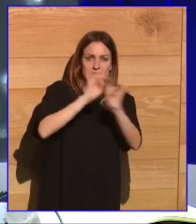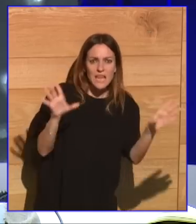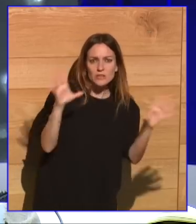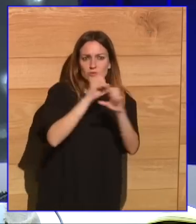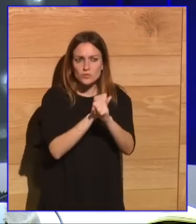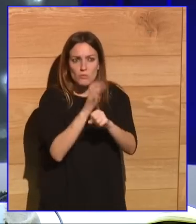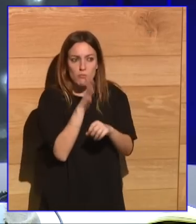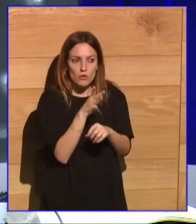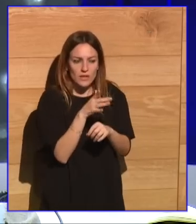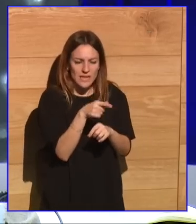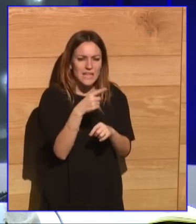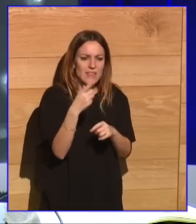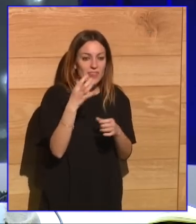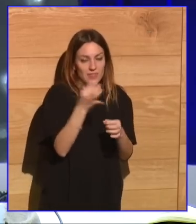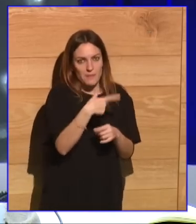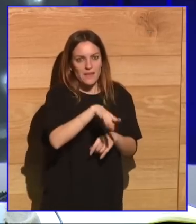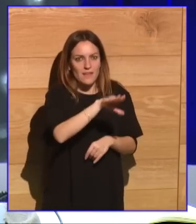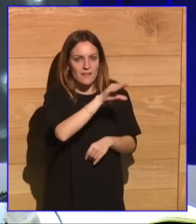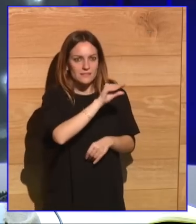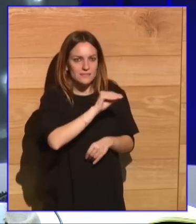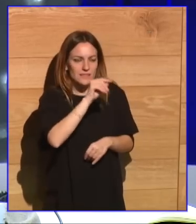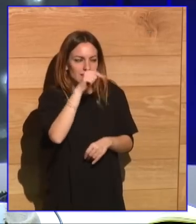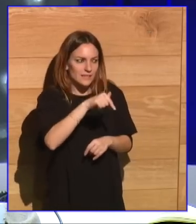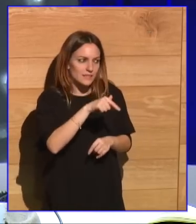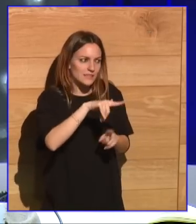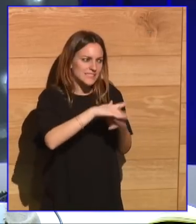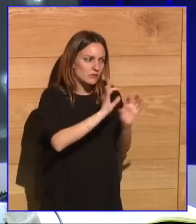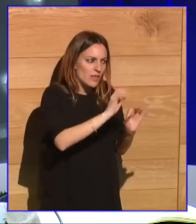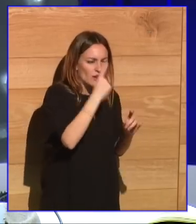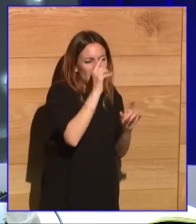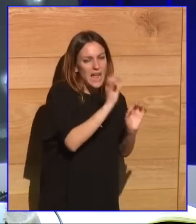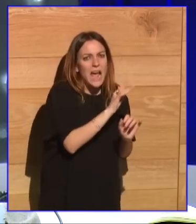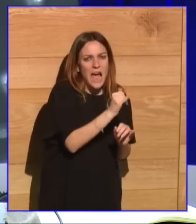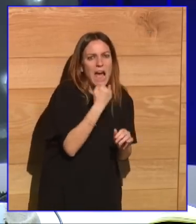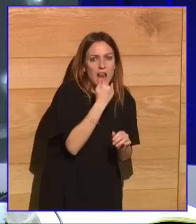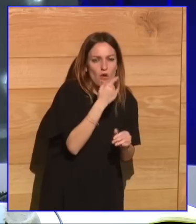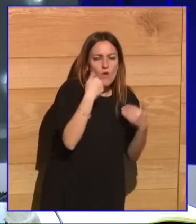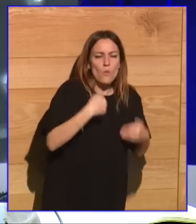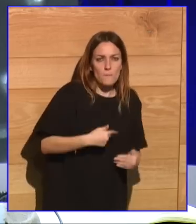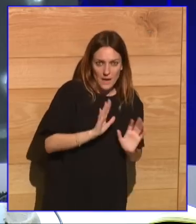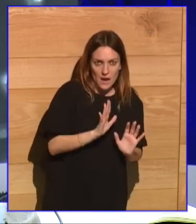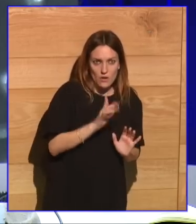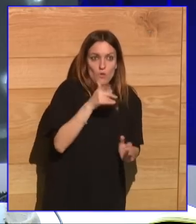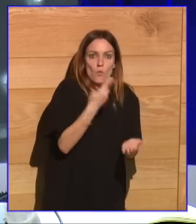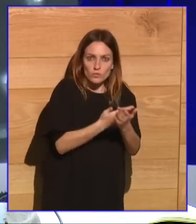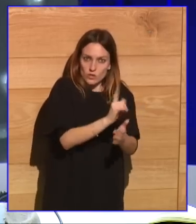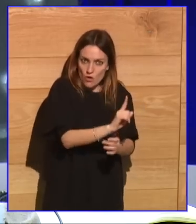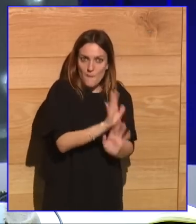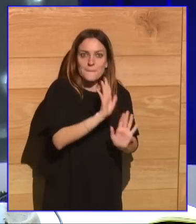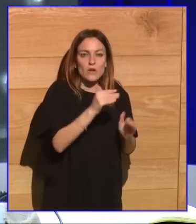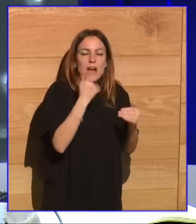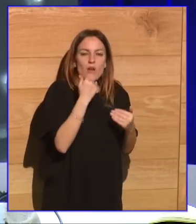por un lado tendrías que entender que esa paranoia tiene un sentido, o que tiene un sentido humano, quiero decir, no justificable, sino